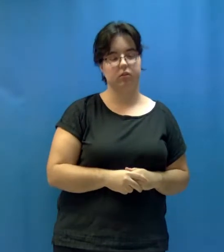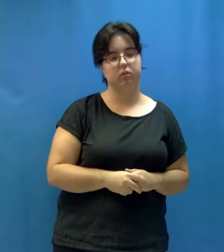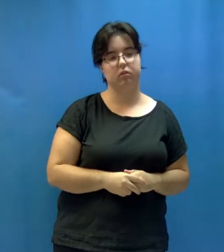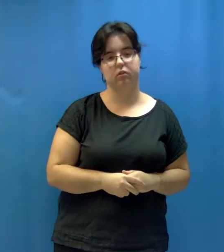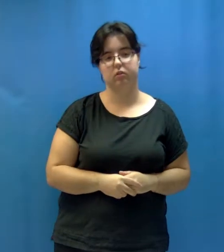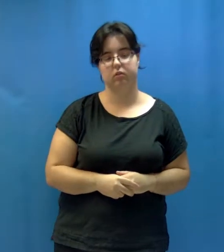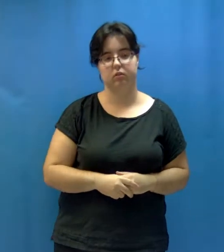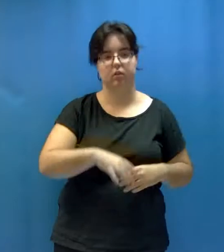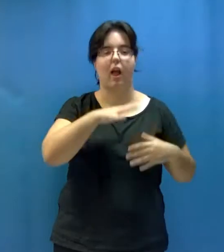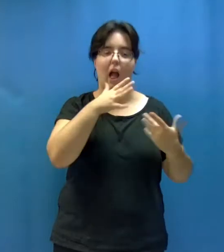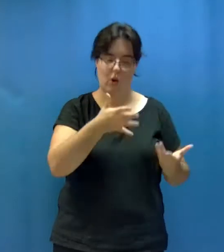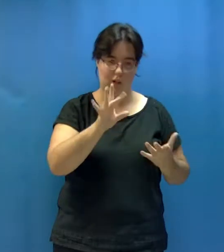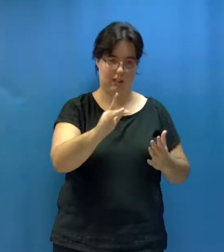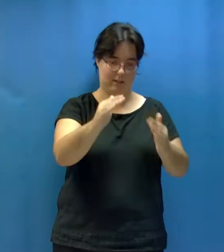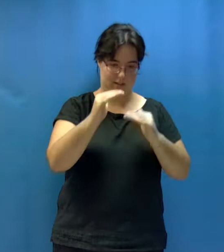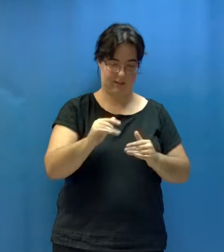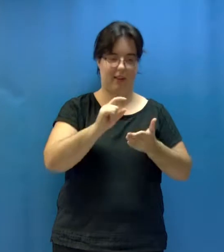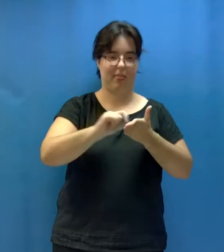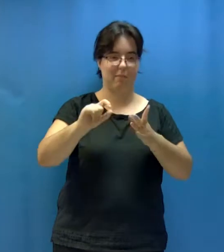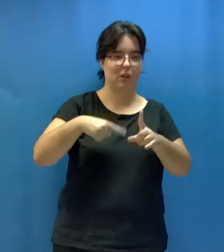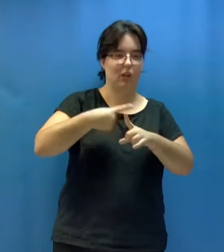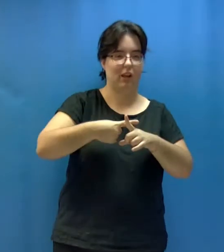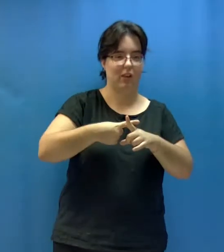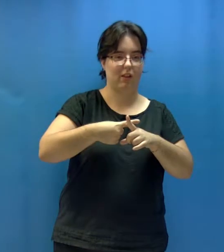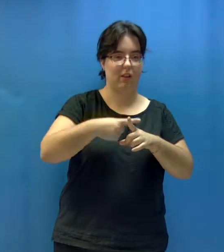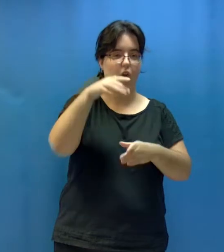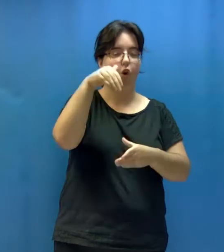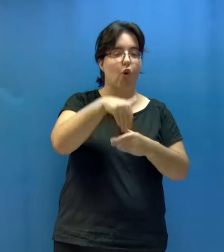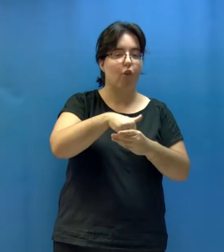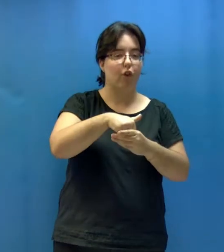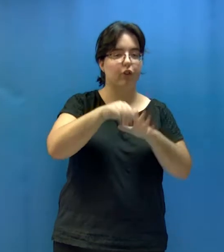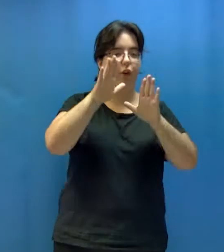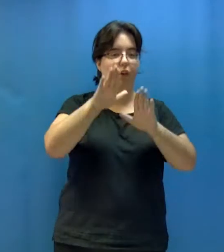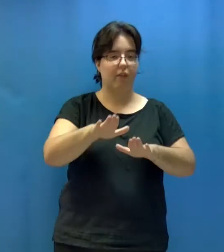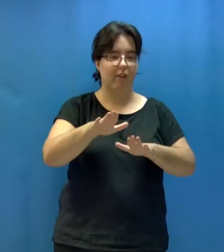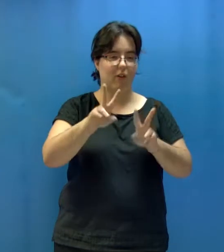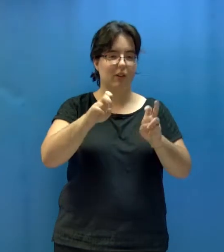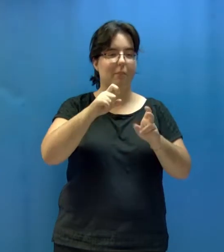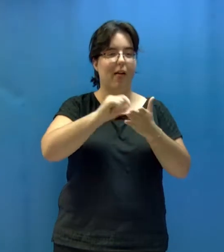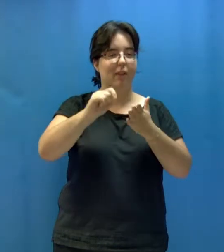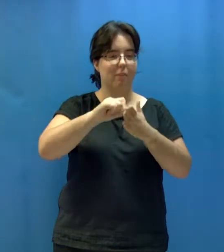Ahora sí, despacho extraordinario. ¿Votos a favor de la urgencia del despacho extraordinario?